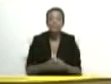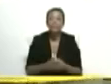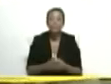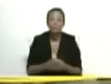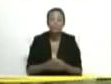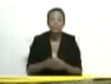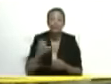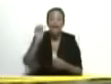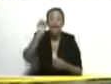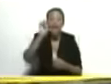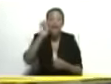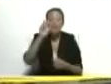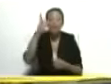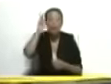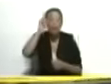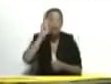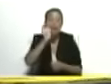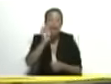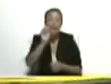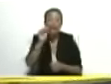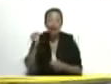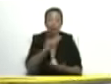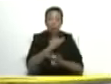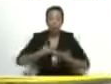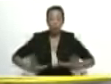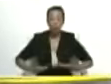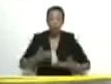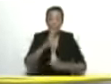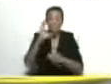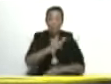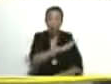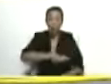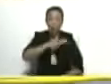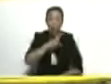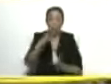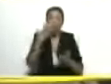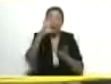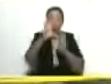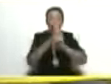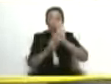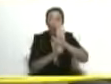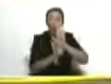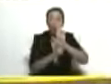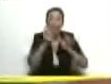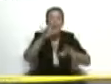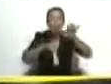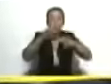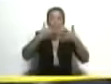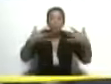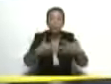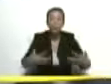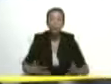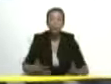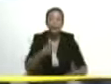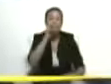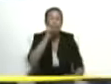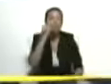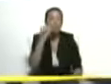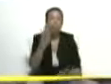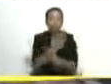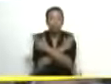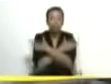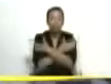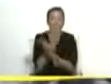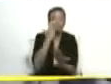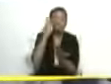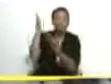Escarrá, chico, el profesor Escarrá, presidente de la Comisión Constitucional, corredactor de la Constitución. Profesor, pon un aplauso al